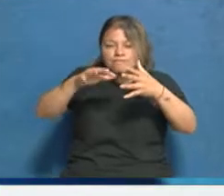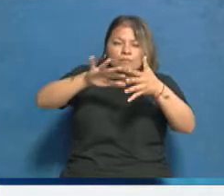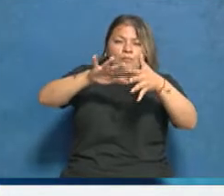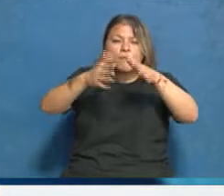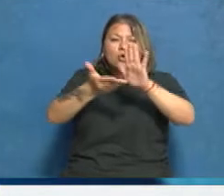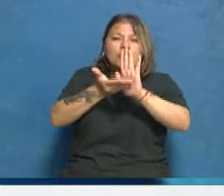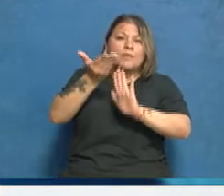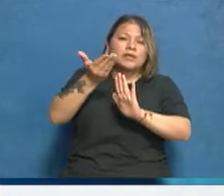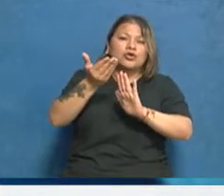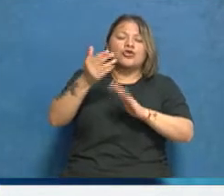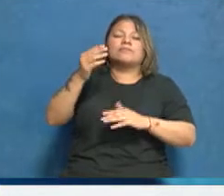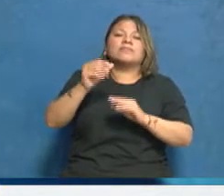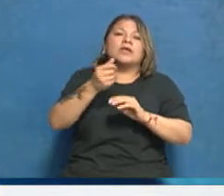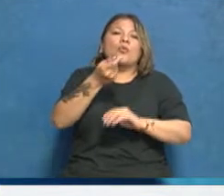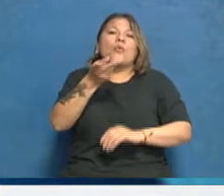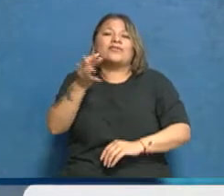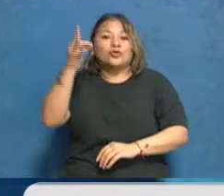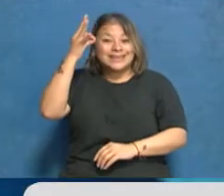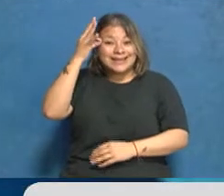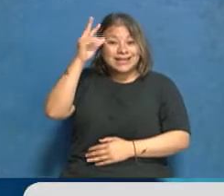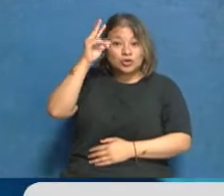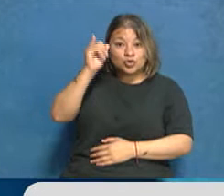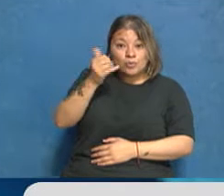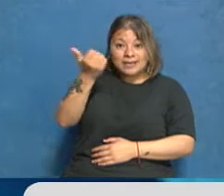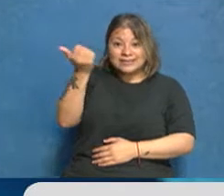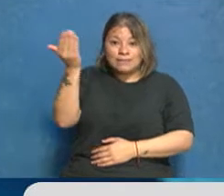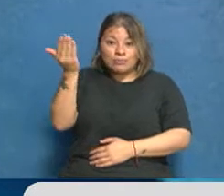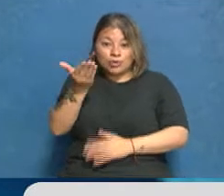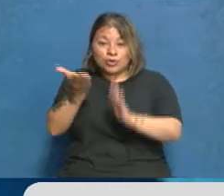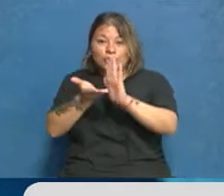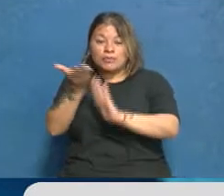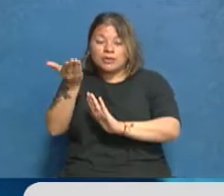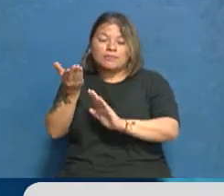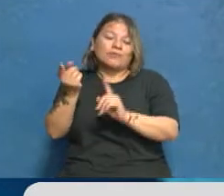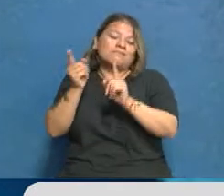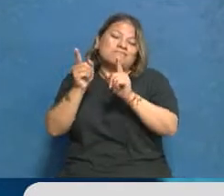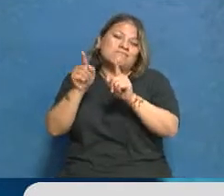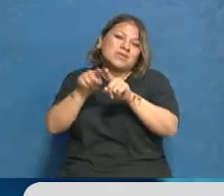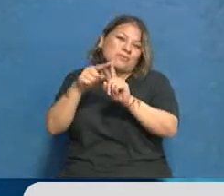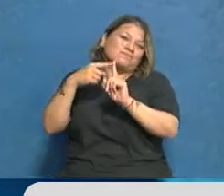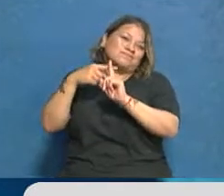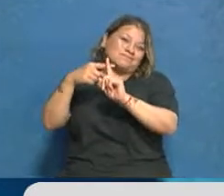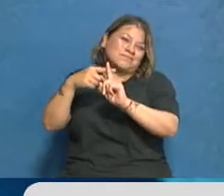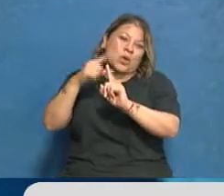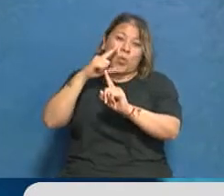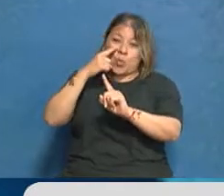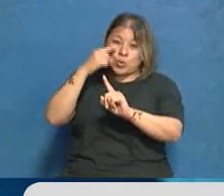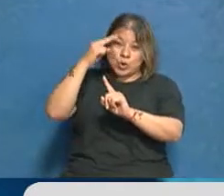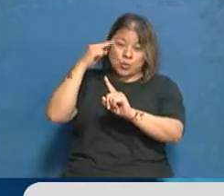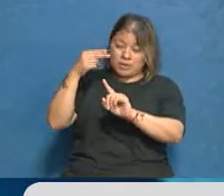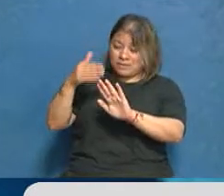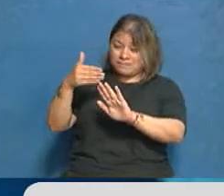de 38,6% de aumento, pero se suma a lo que ya se había habilitado el 9 de junio pasado, de